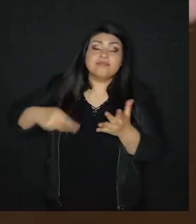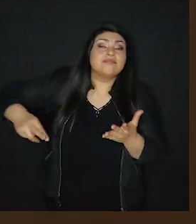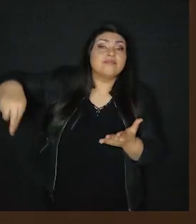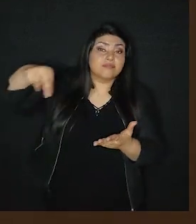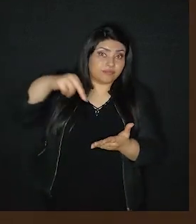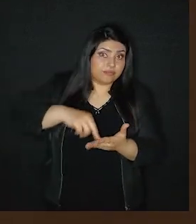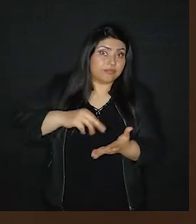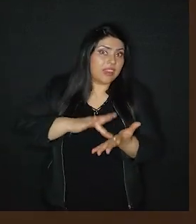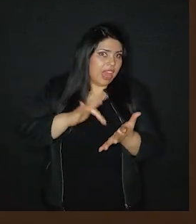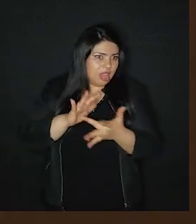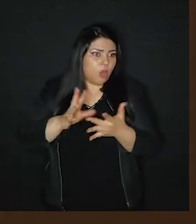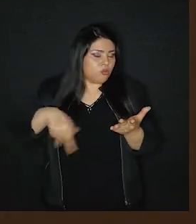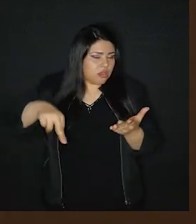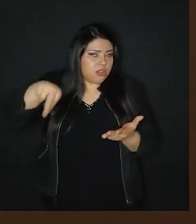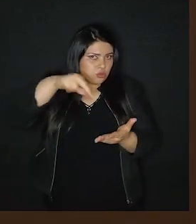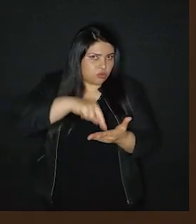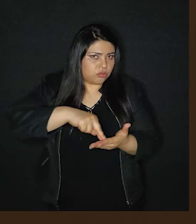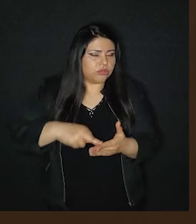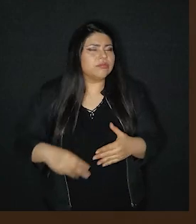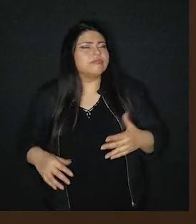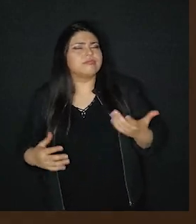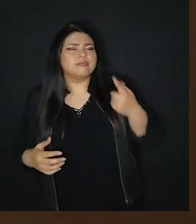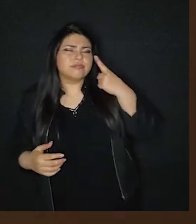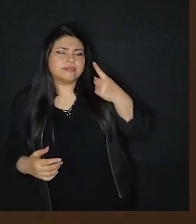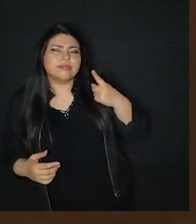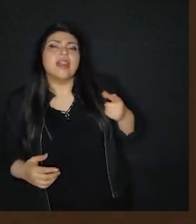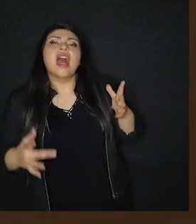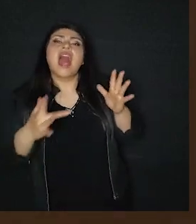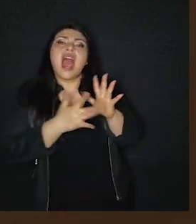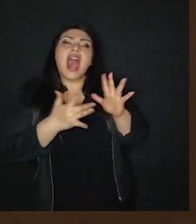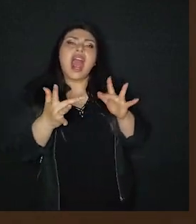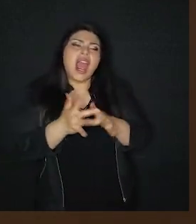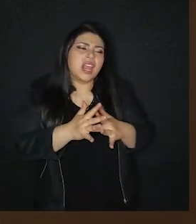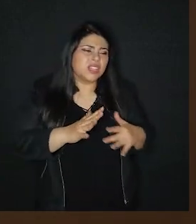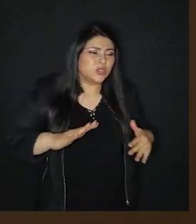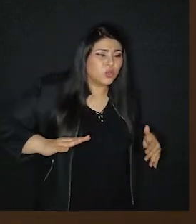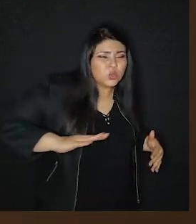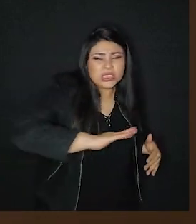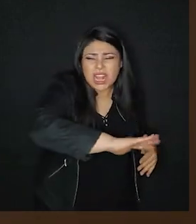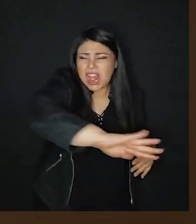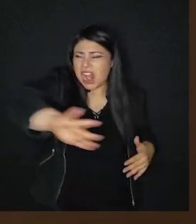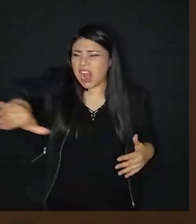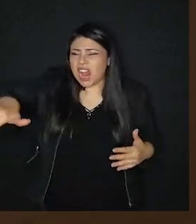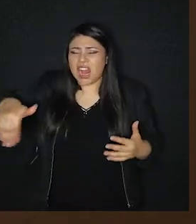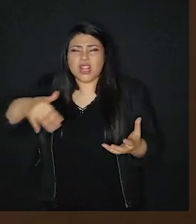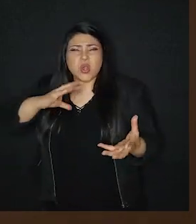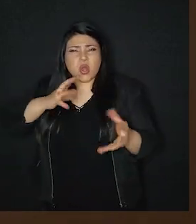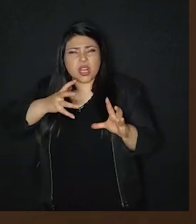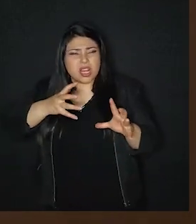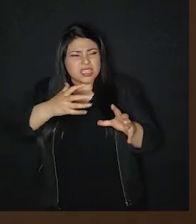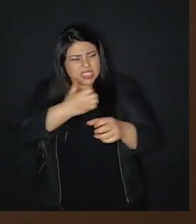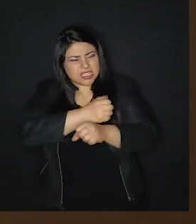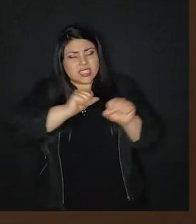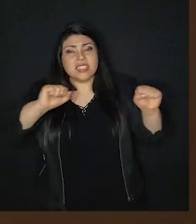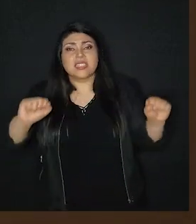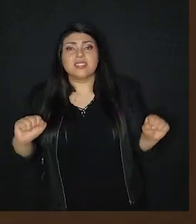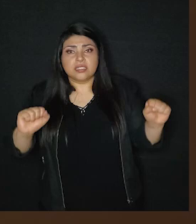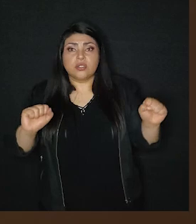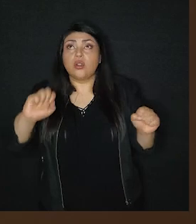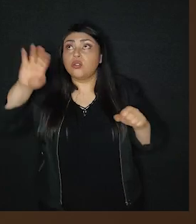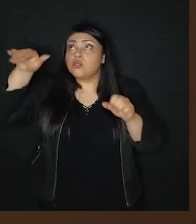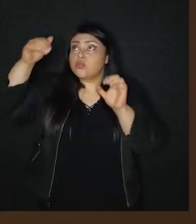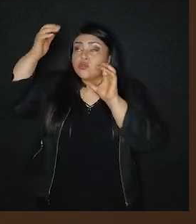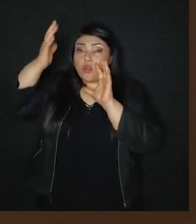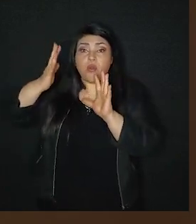con el lugar santo del lugar santísimo viene Jesús y va a redimir toda su tierra su presencia ya no está solo en el lugar